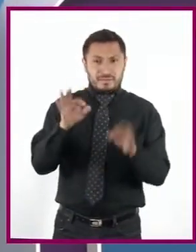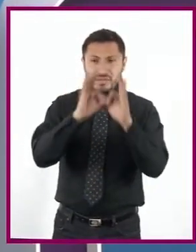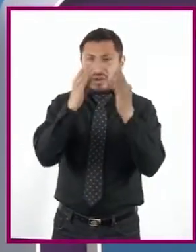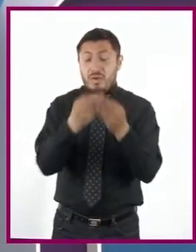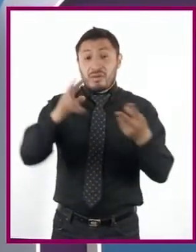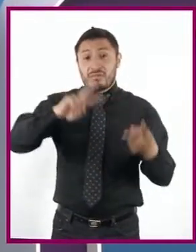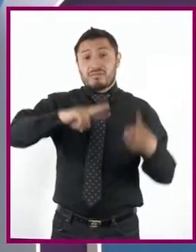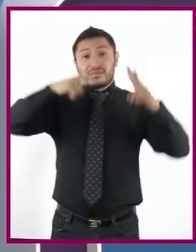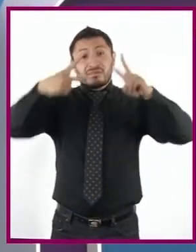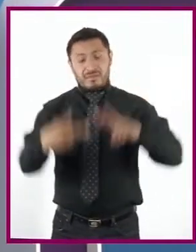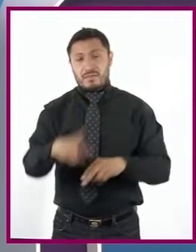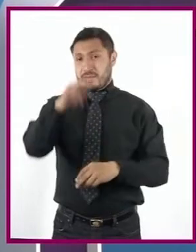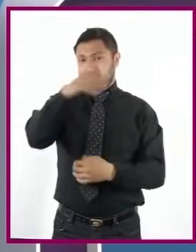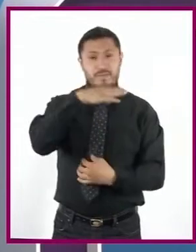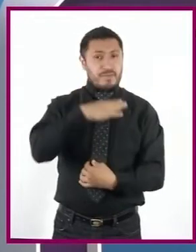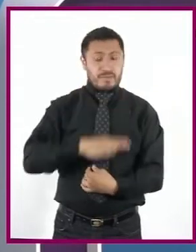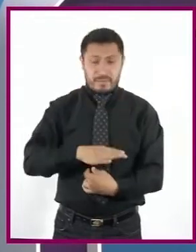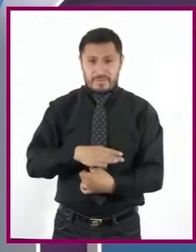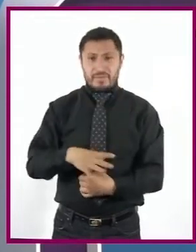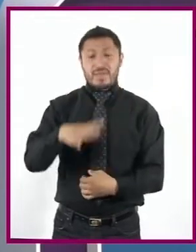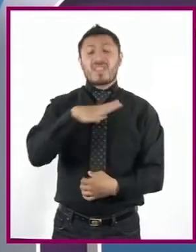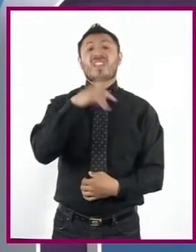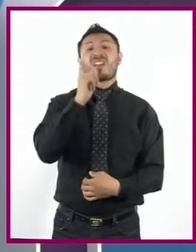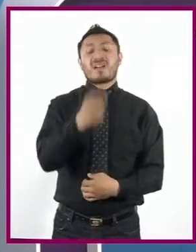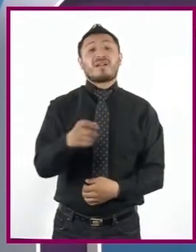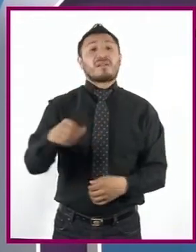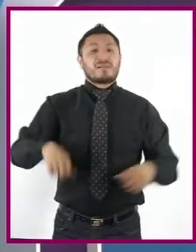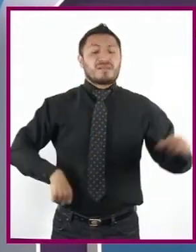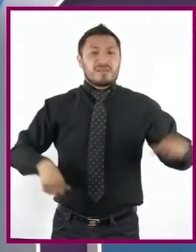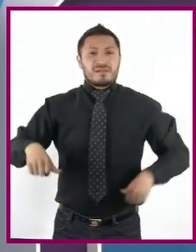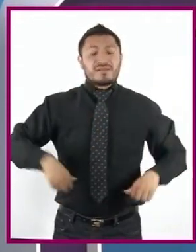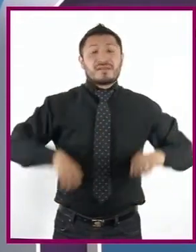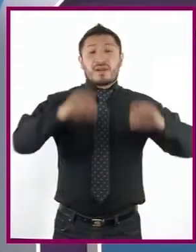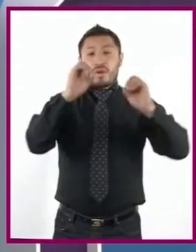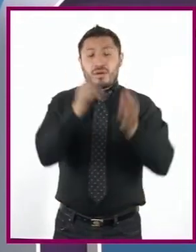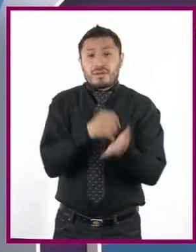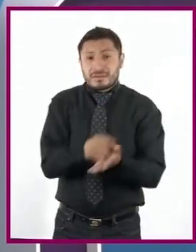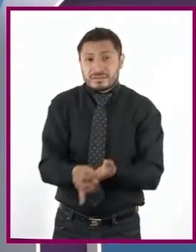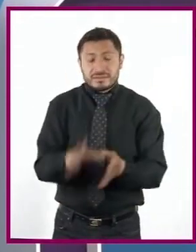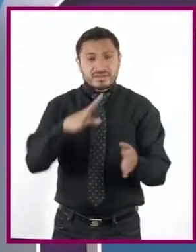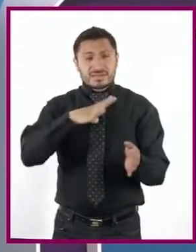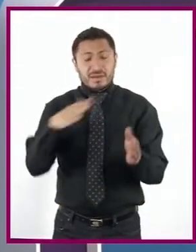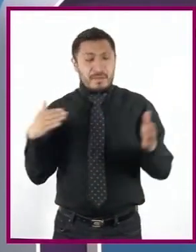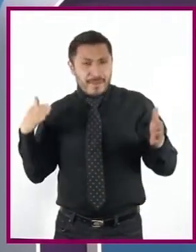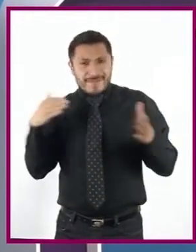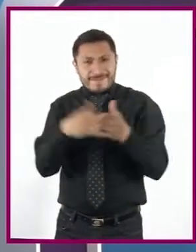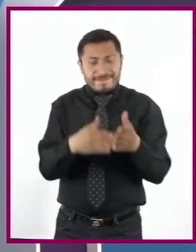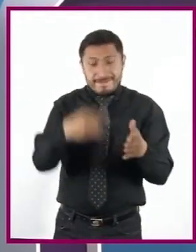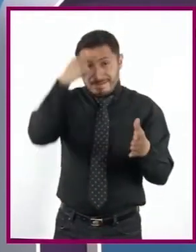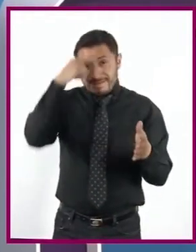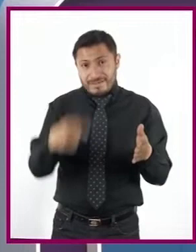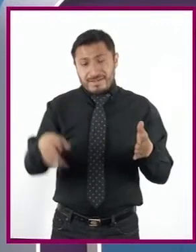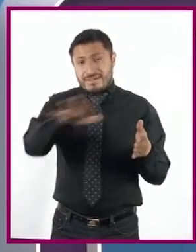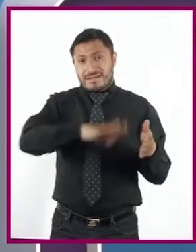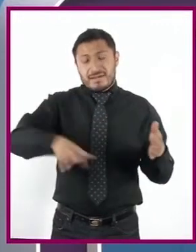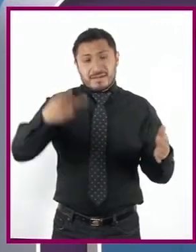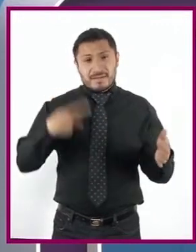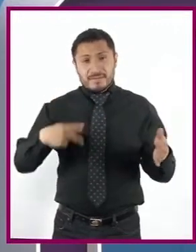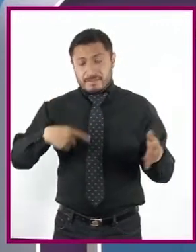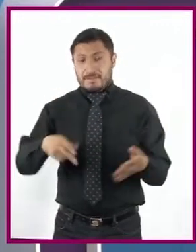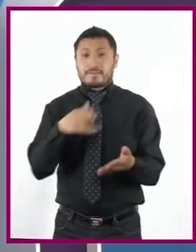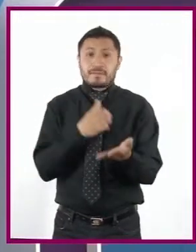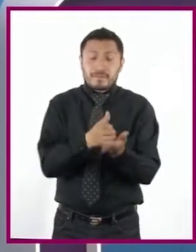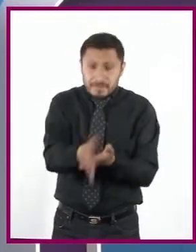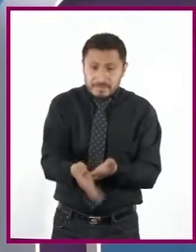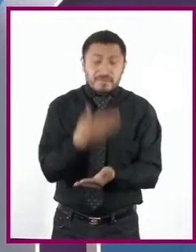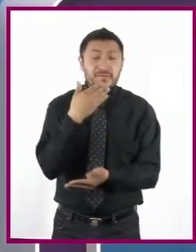contraria, las injusticias son los actos o decisiones que obstaculizan que las personas ejerzan sus libertades